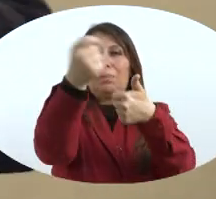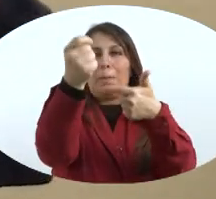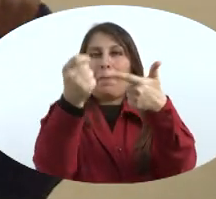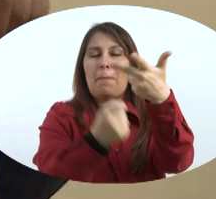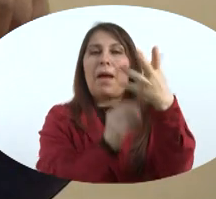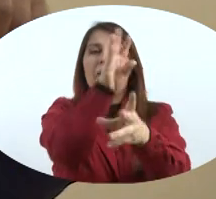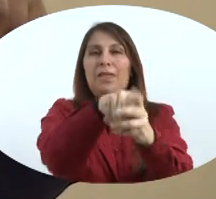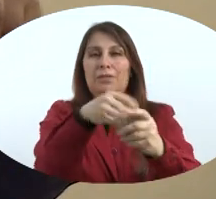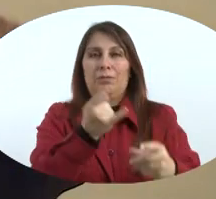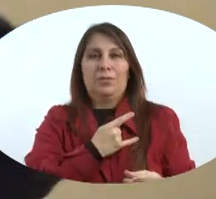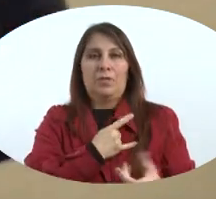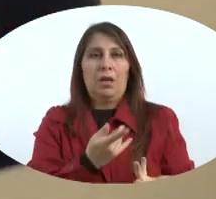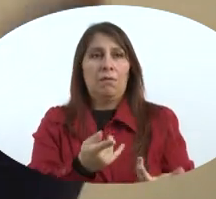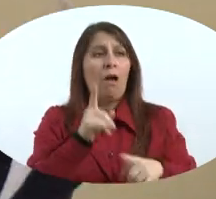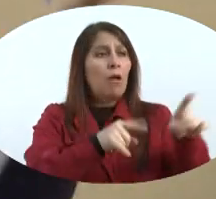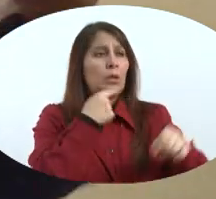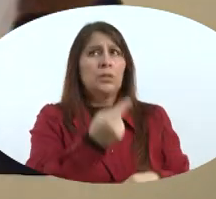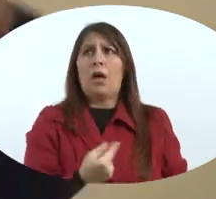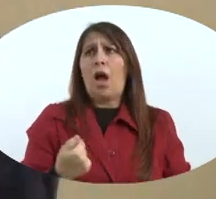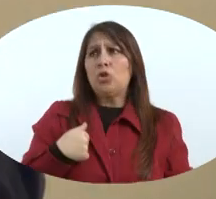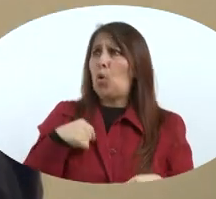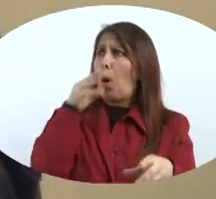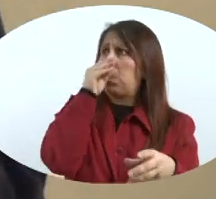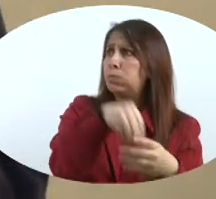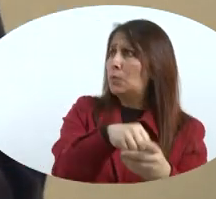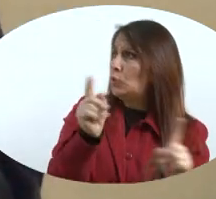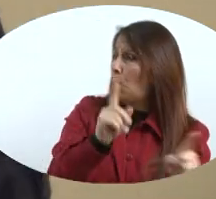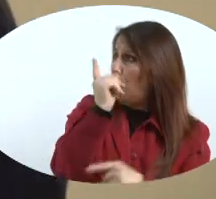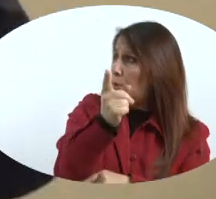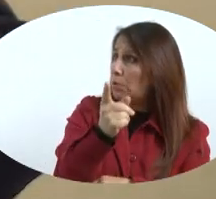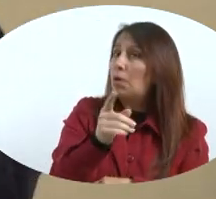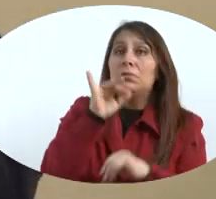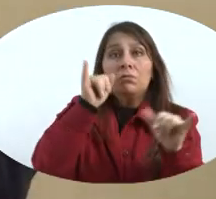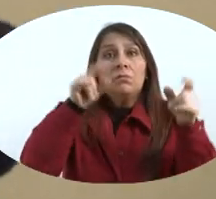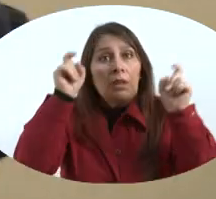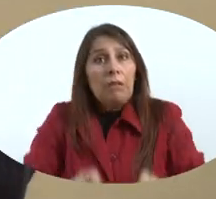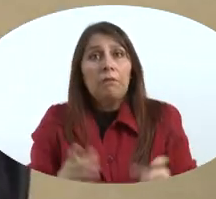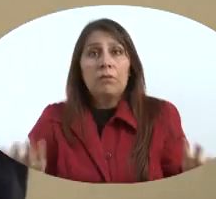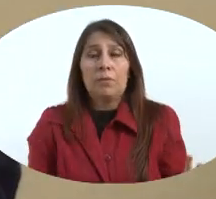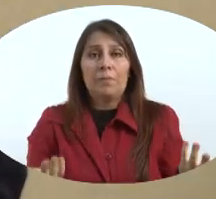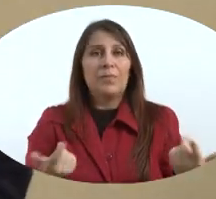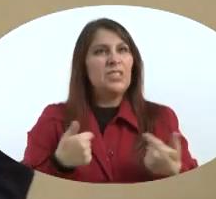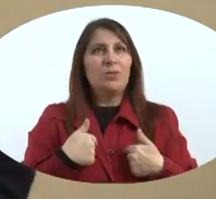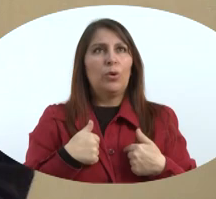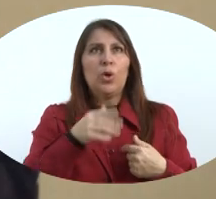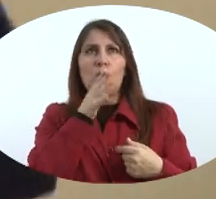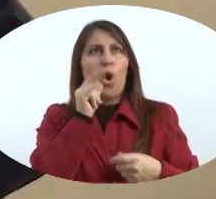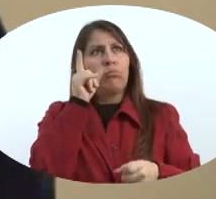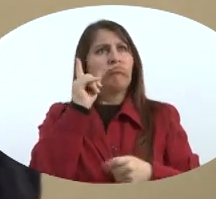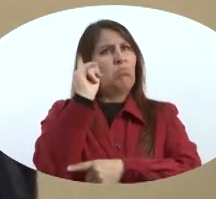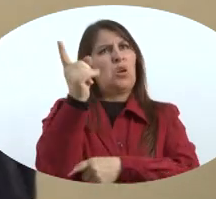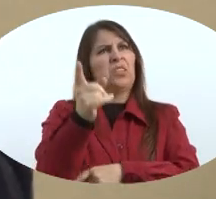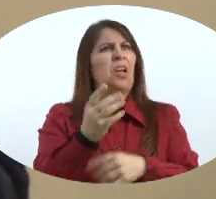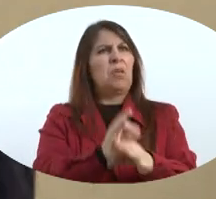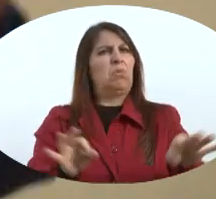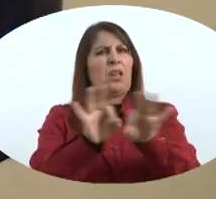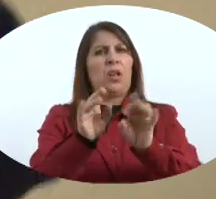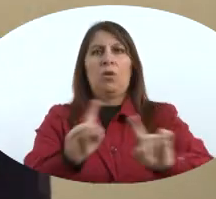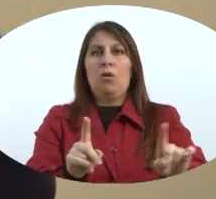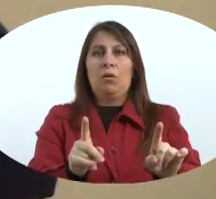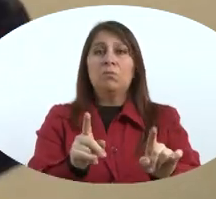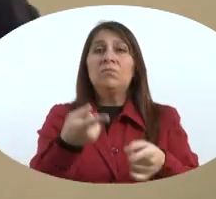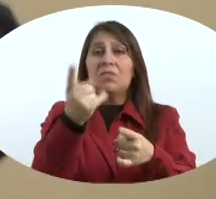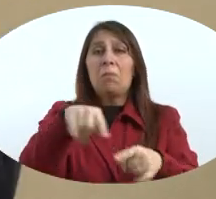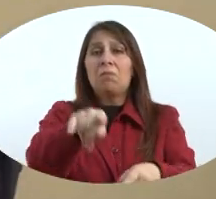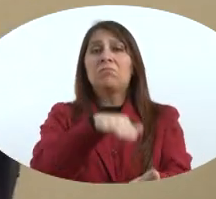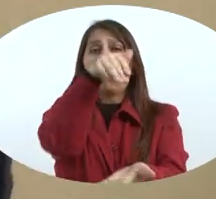uno no se debe meter en política no puede esperar que la política no se meta con nosotros será político es una posición política y la representación estudiantil está en el